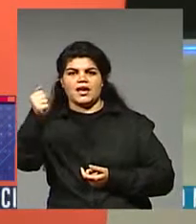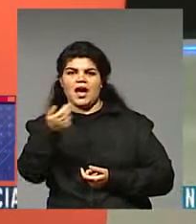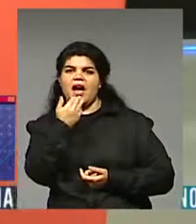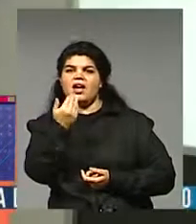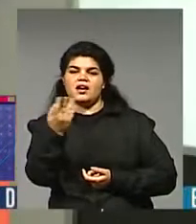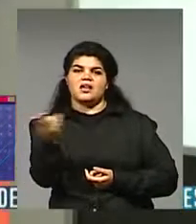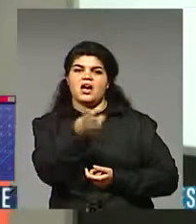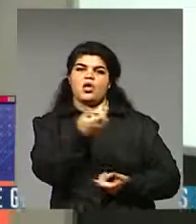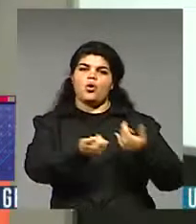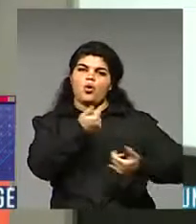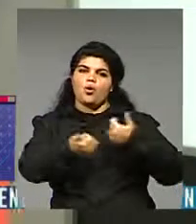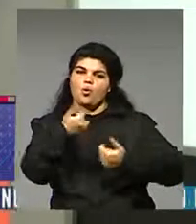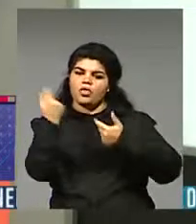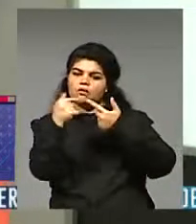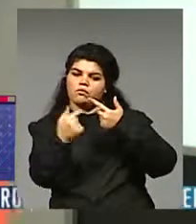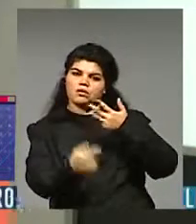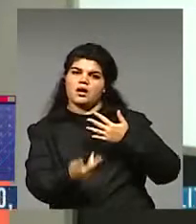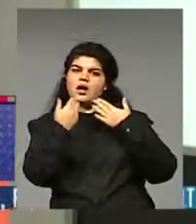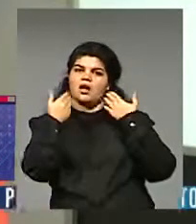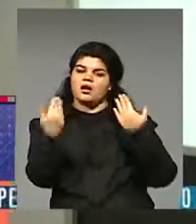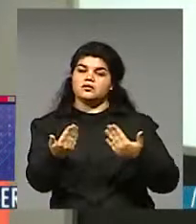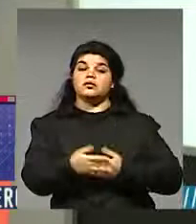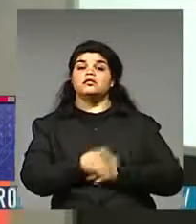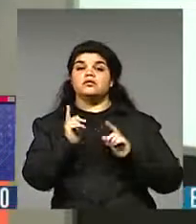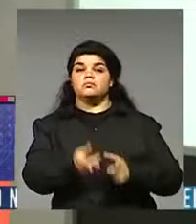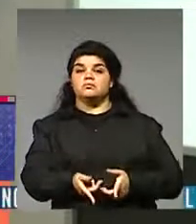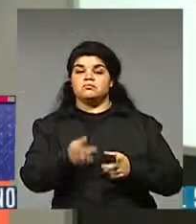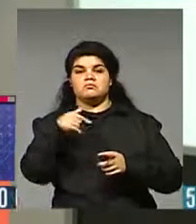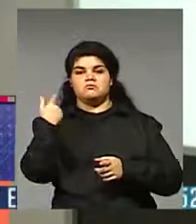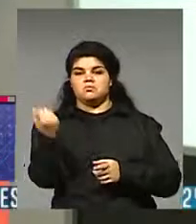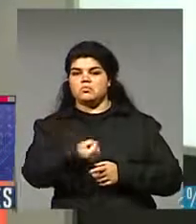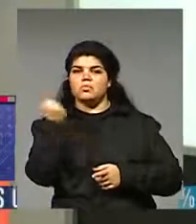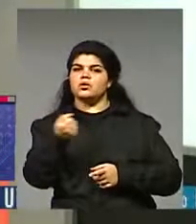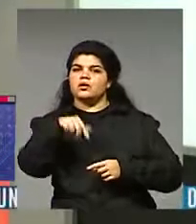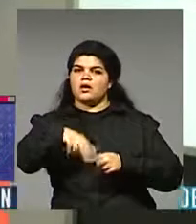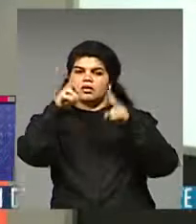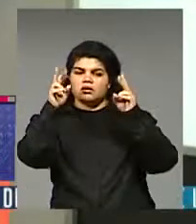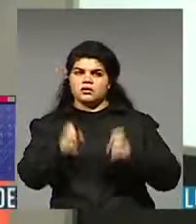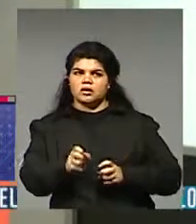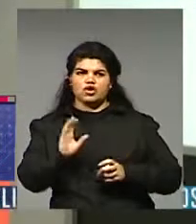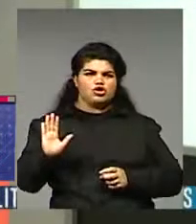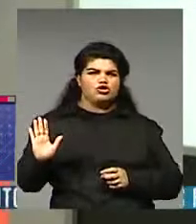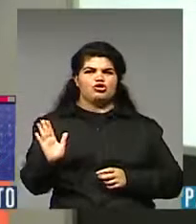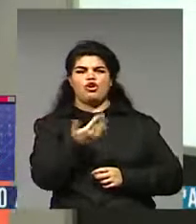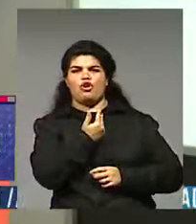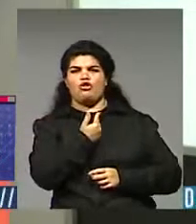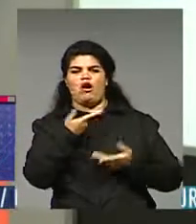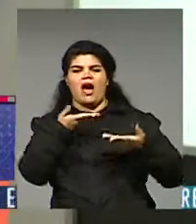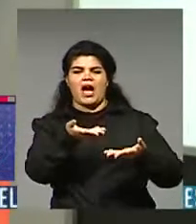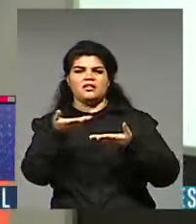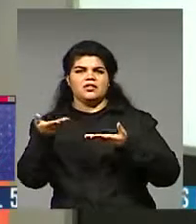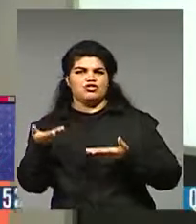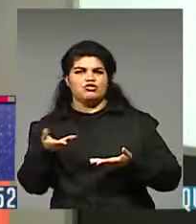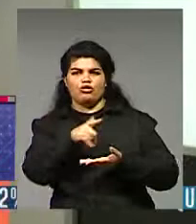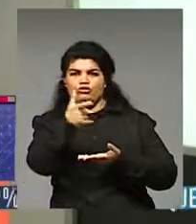para contarnos. Bueno, y le seguimos deseando éxito en esto porque sin duda es un servicio sumamente importante. No todos por ahí tienen acceso a la atención. Está